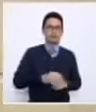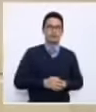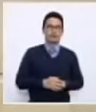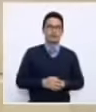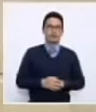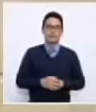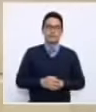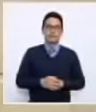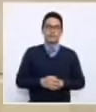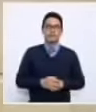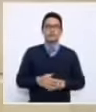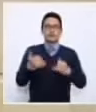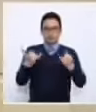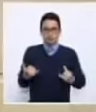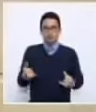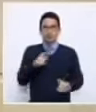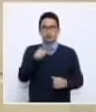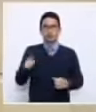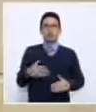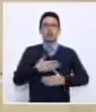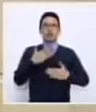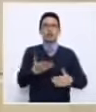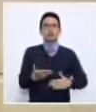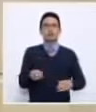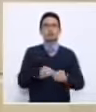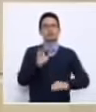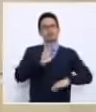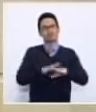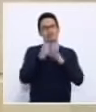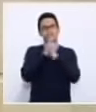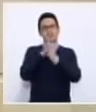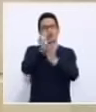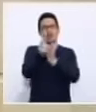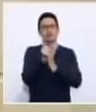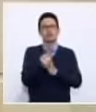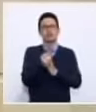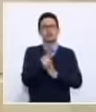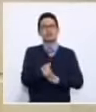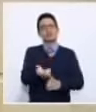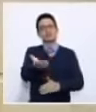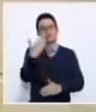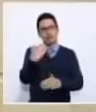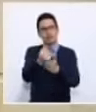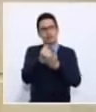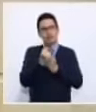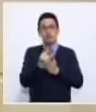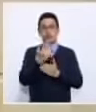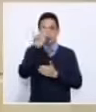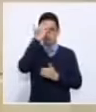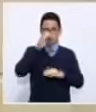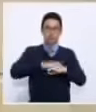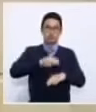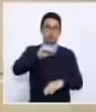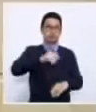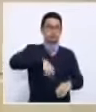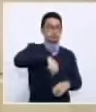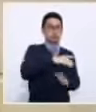En este momento ellos les mandan un saludo y un grito de auxilio, porque estamos en una pobreza